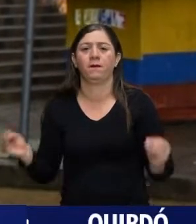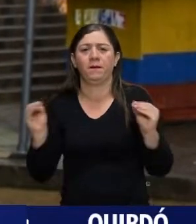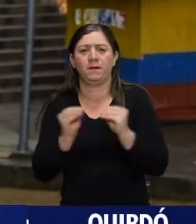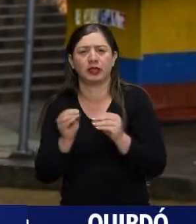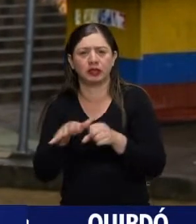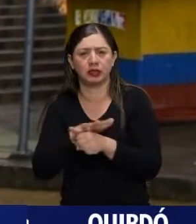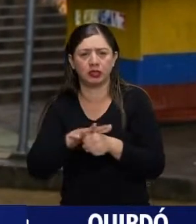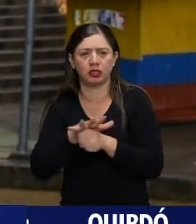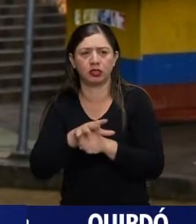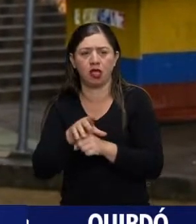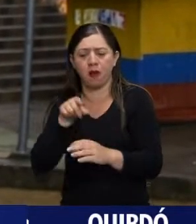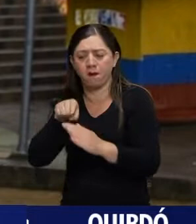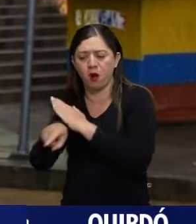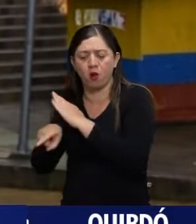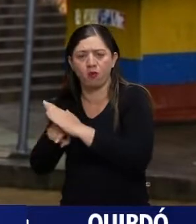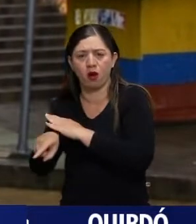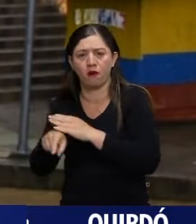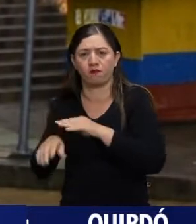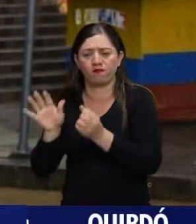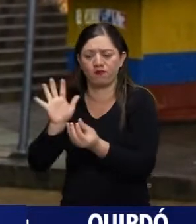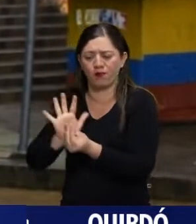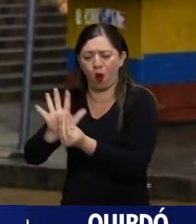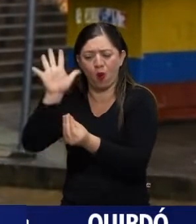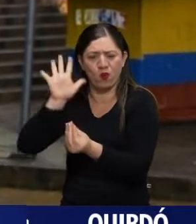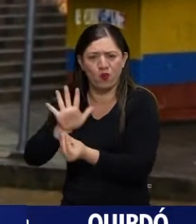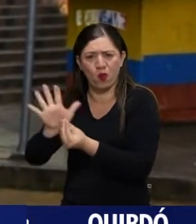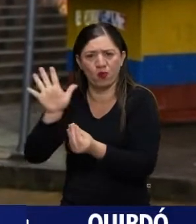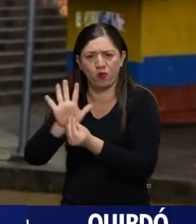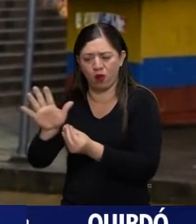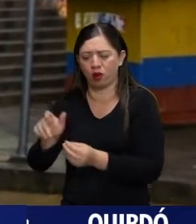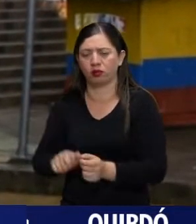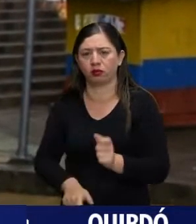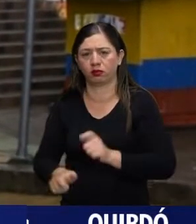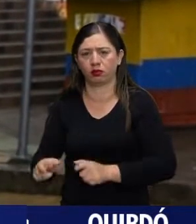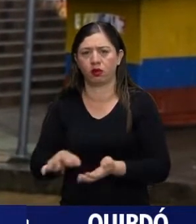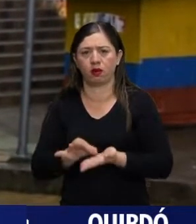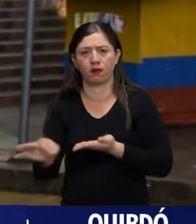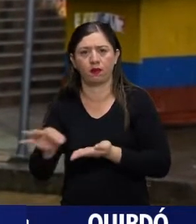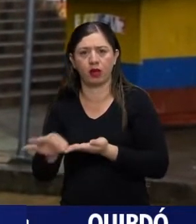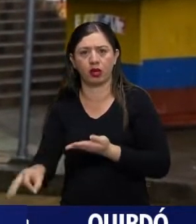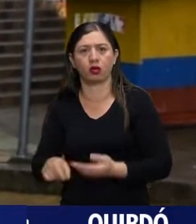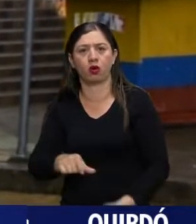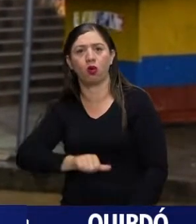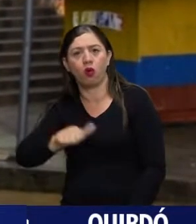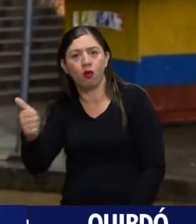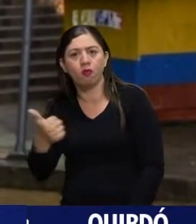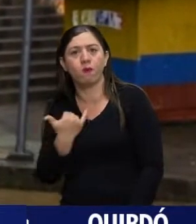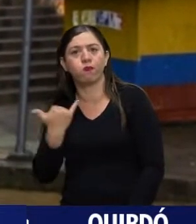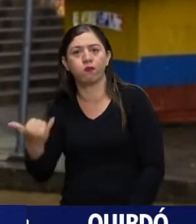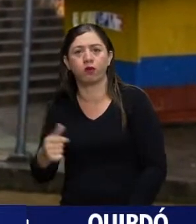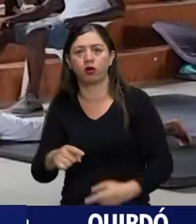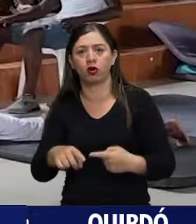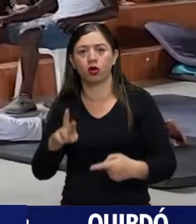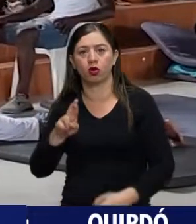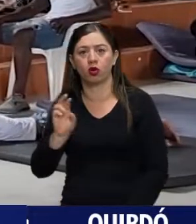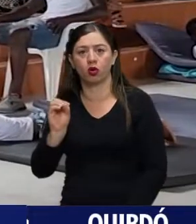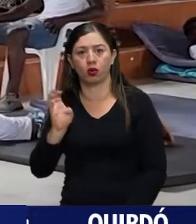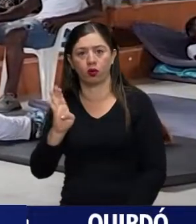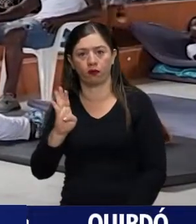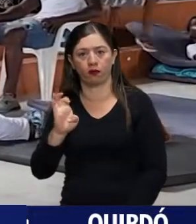también el desplazamiento de varias familias que han llegado de dos peleas de otro municipio cercano que es roberto payán